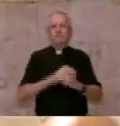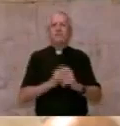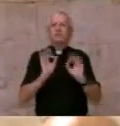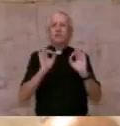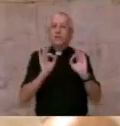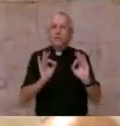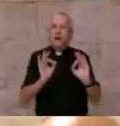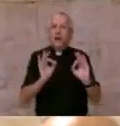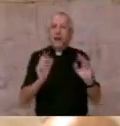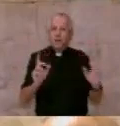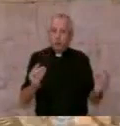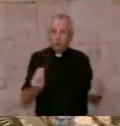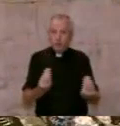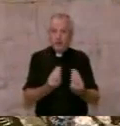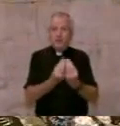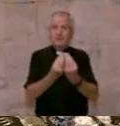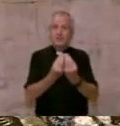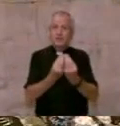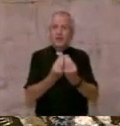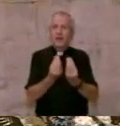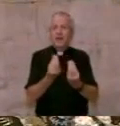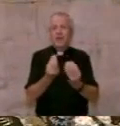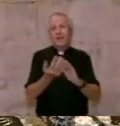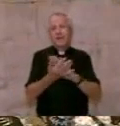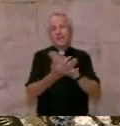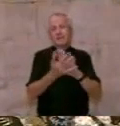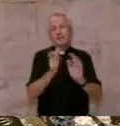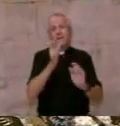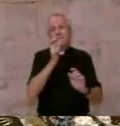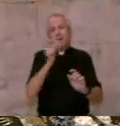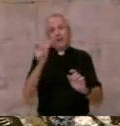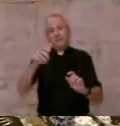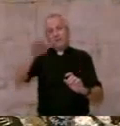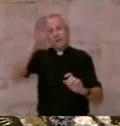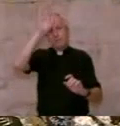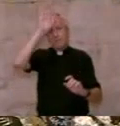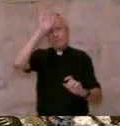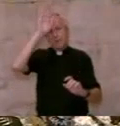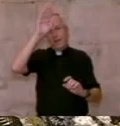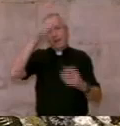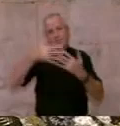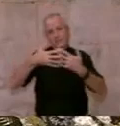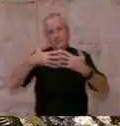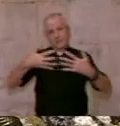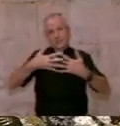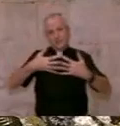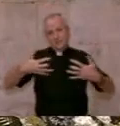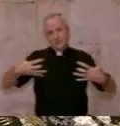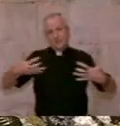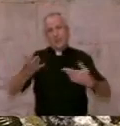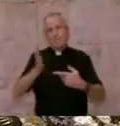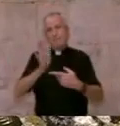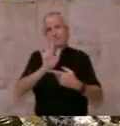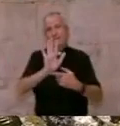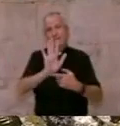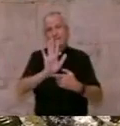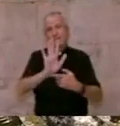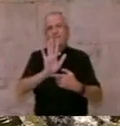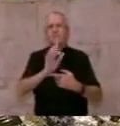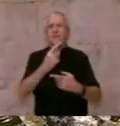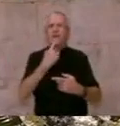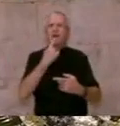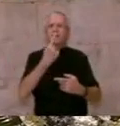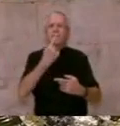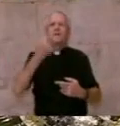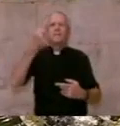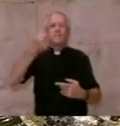obispo a encontrarse en una expresión del Santo Padre tomada por usted al presentarse a la diócesis, a